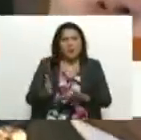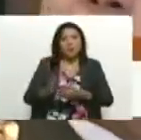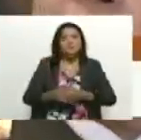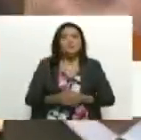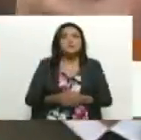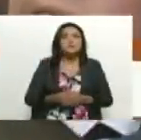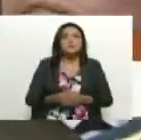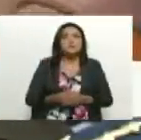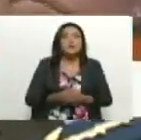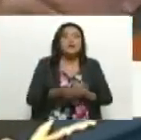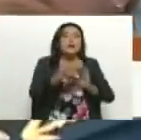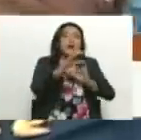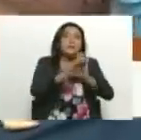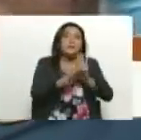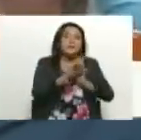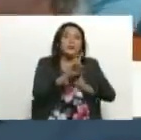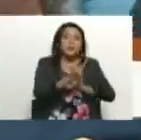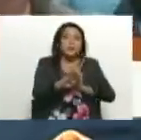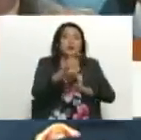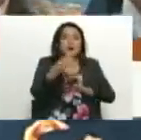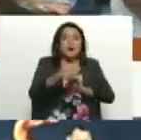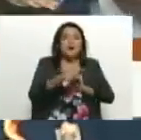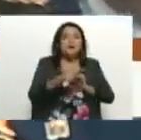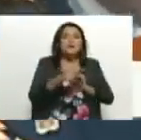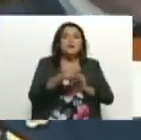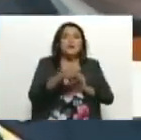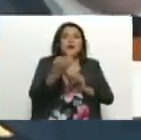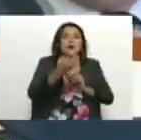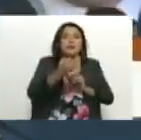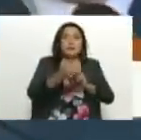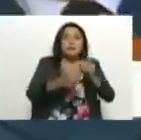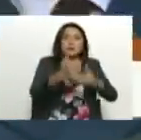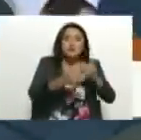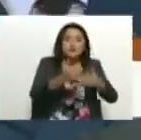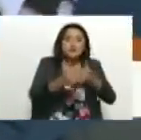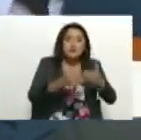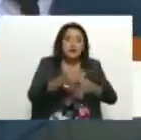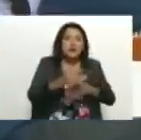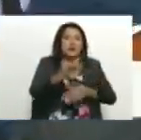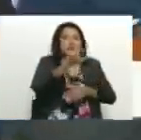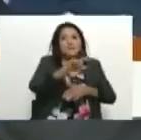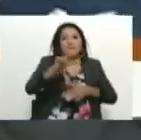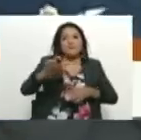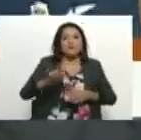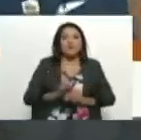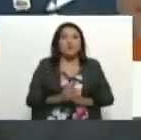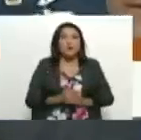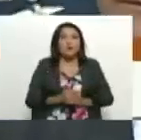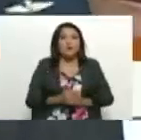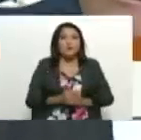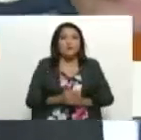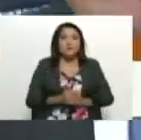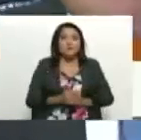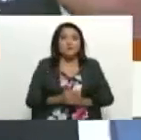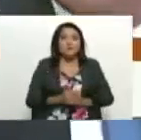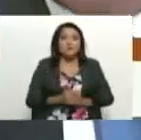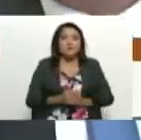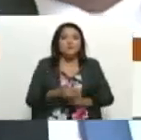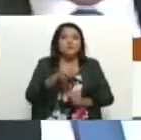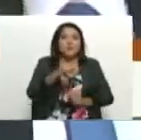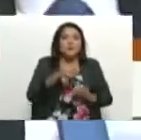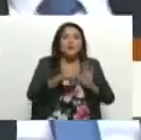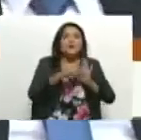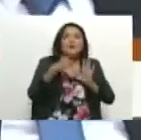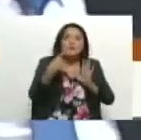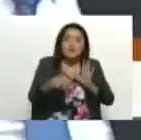capítulo 2 se prevé un conjunto de garantías procesales específicas de la persona sometida a la extinción de dominio que complementan el marco de derechos reconocidos